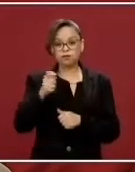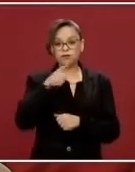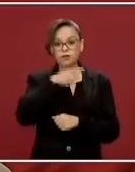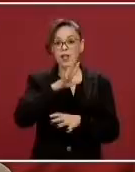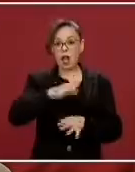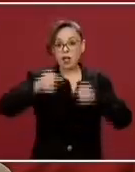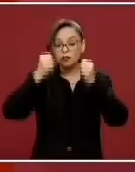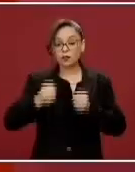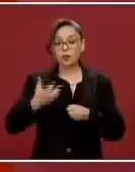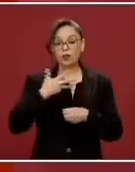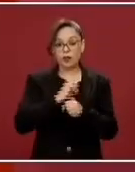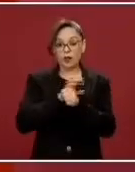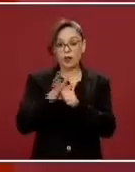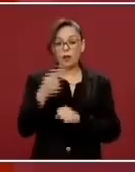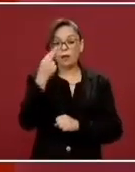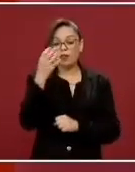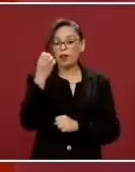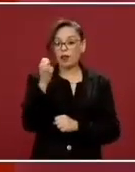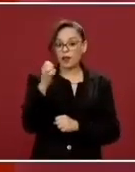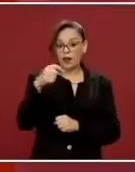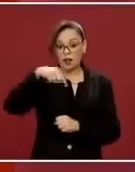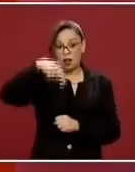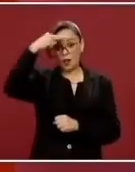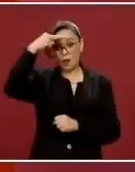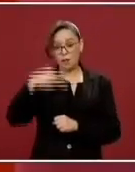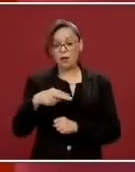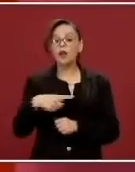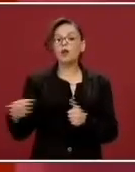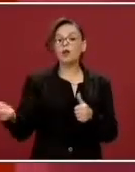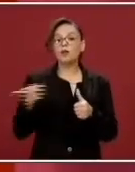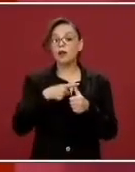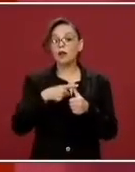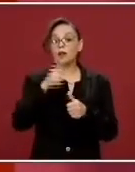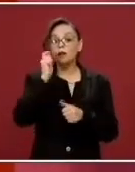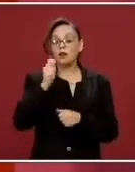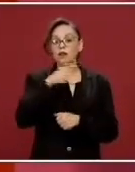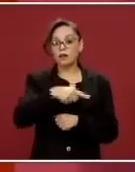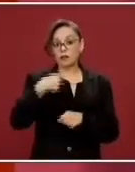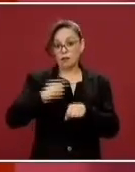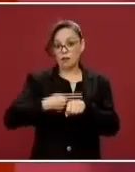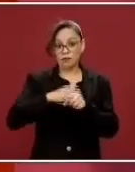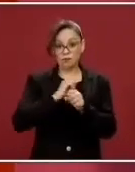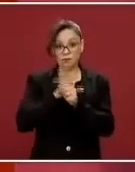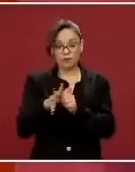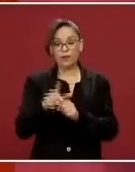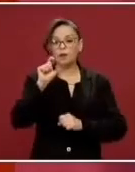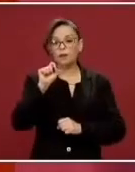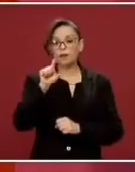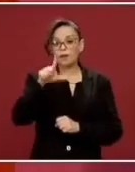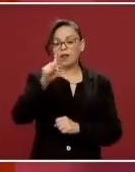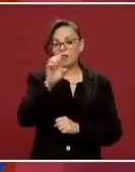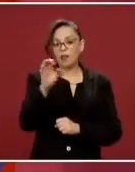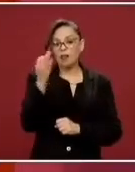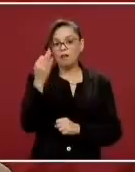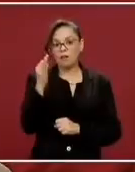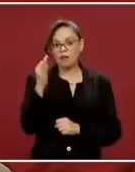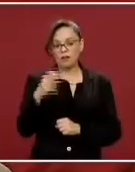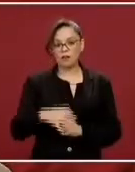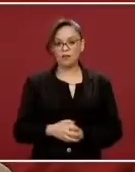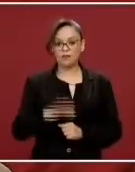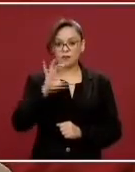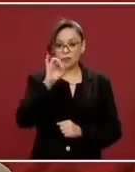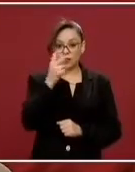enero y México confirmó su primer caso el 27 de febrero, 32 días